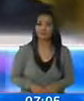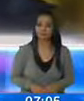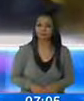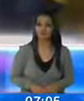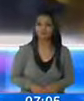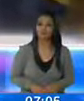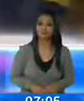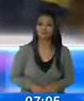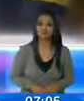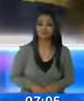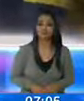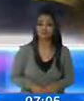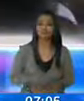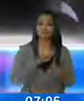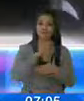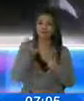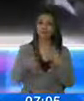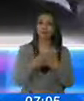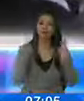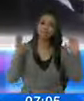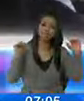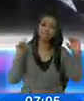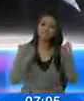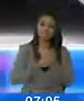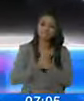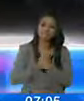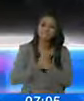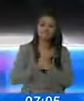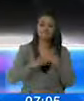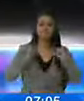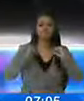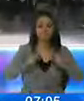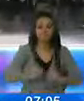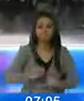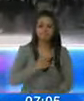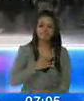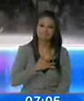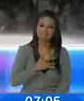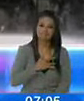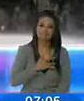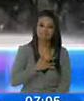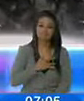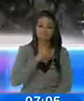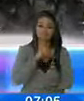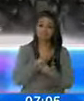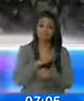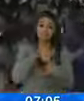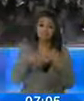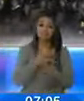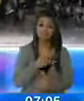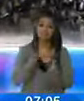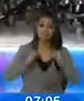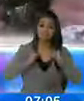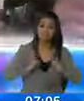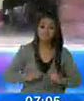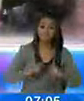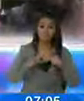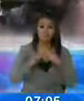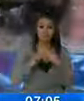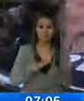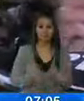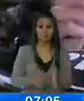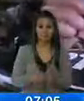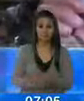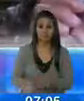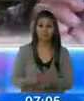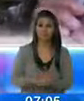Aquí todos le dieron el adiós con pesar y con mucho dolor. Sentimos muy triste por la partida de nuestros primos. No se